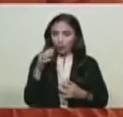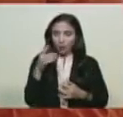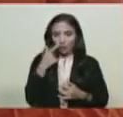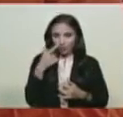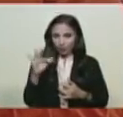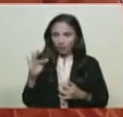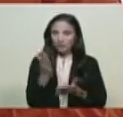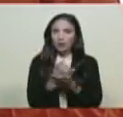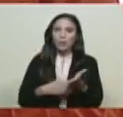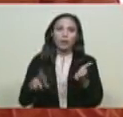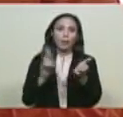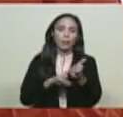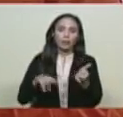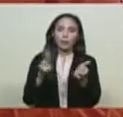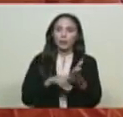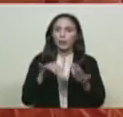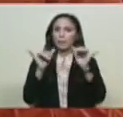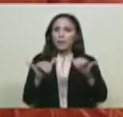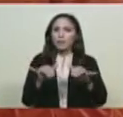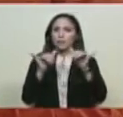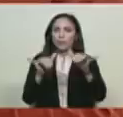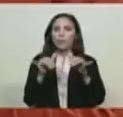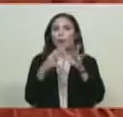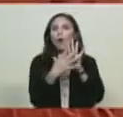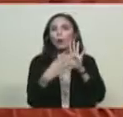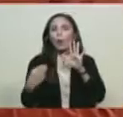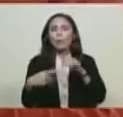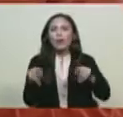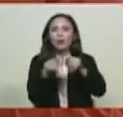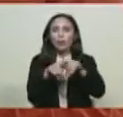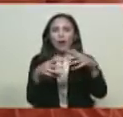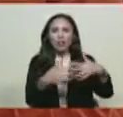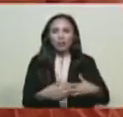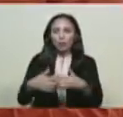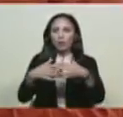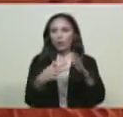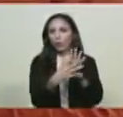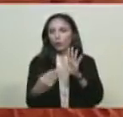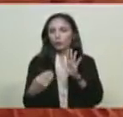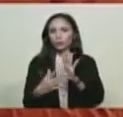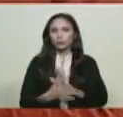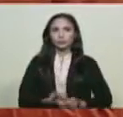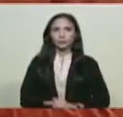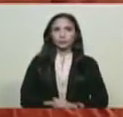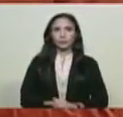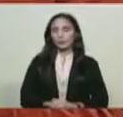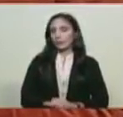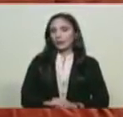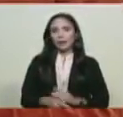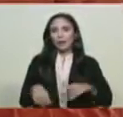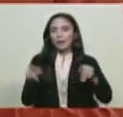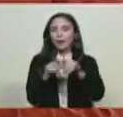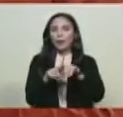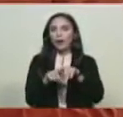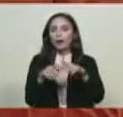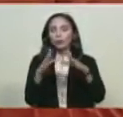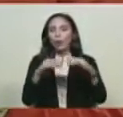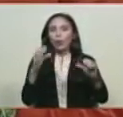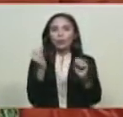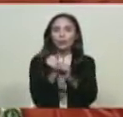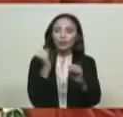¿Y en qué contexto lo repite? En el contexto de una huelga general de toda la clase obrera, de todos los trabajadores, de todos los